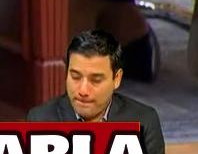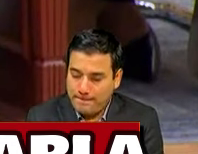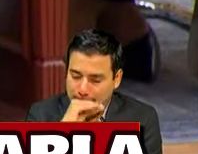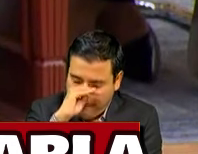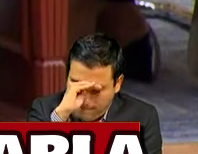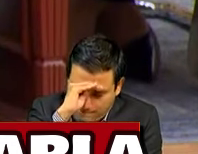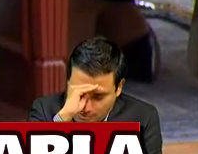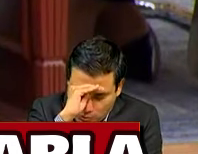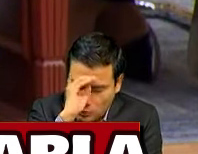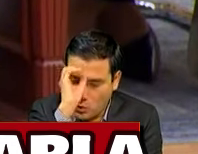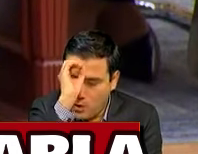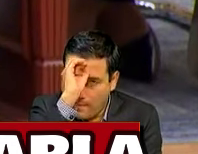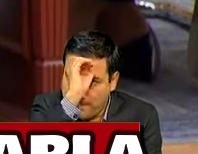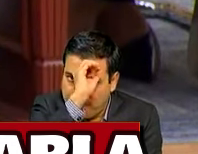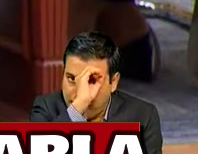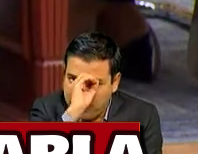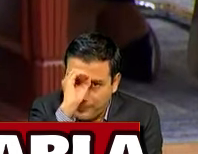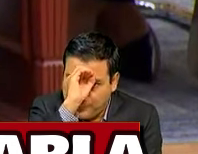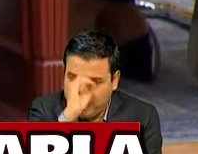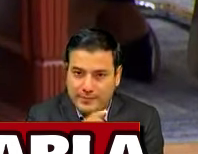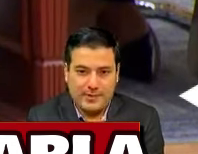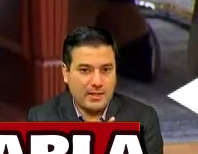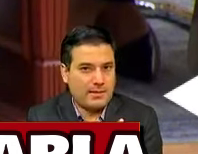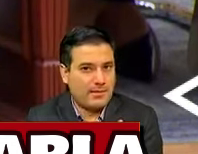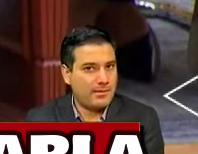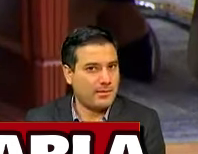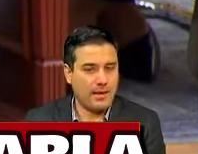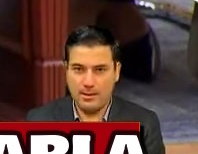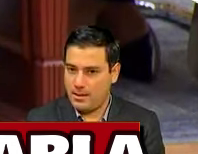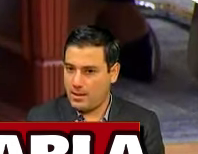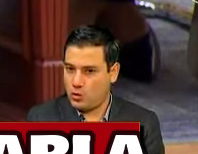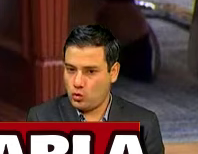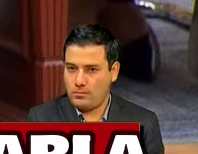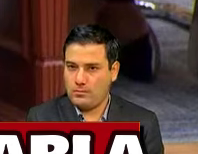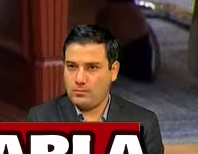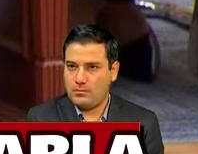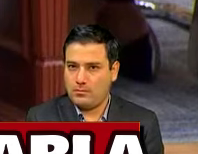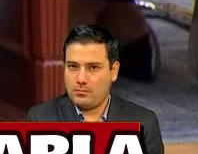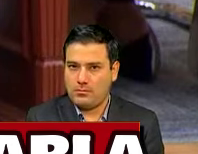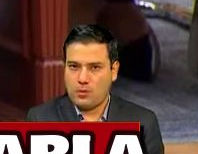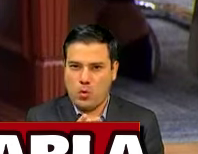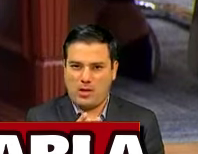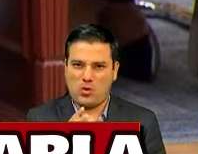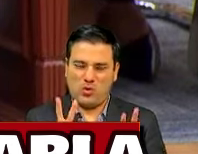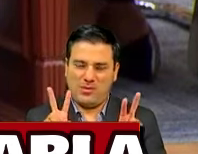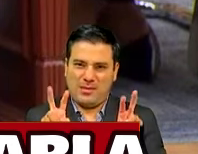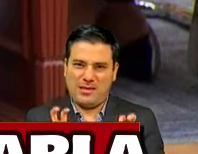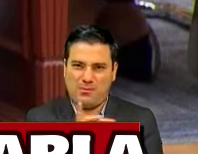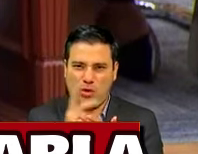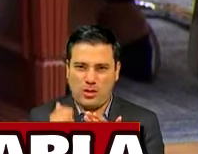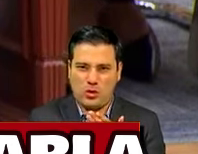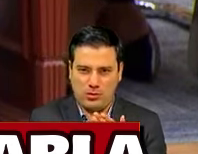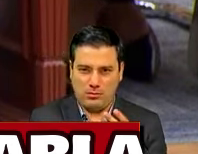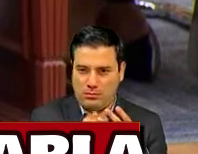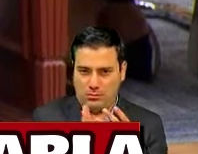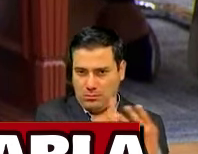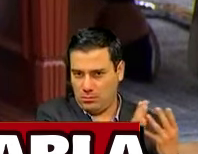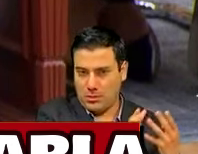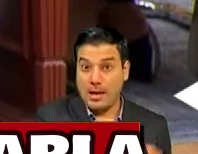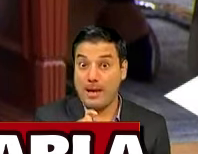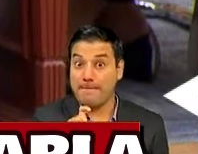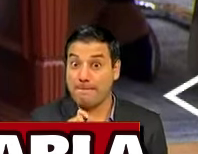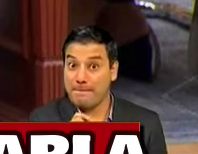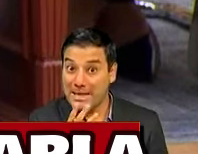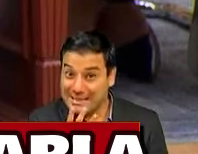yo compartiría, es dejar estos también a un lado, que serían cuatro casos, y quedarnos con estos 23 en los